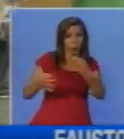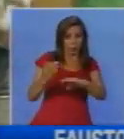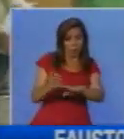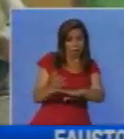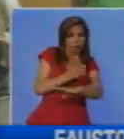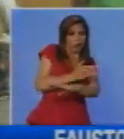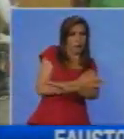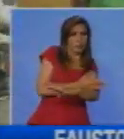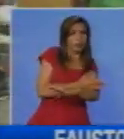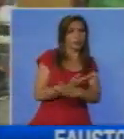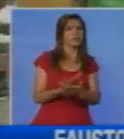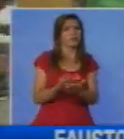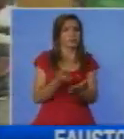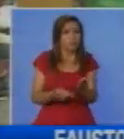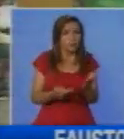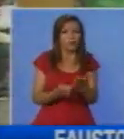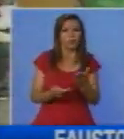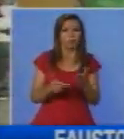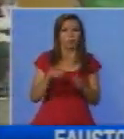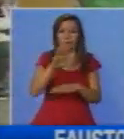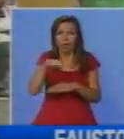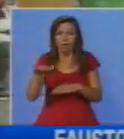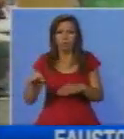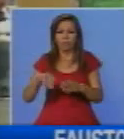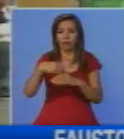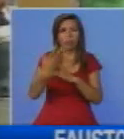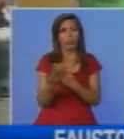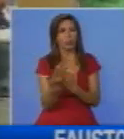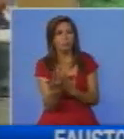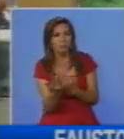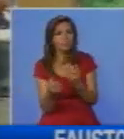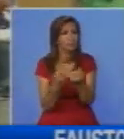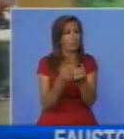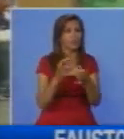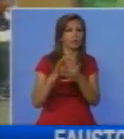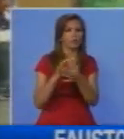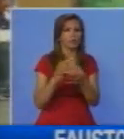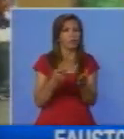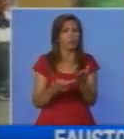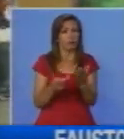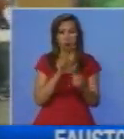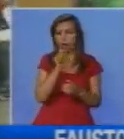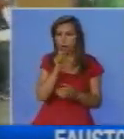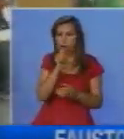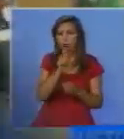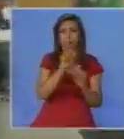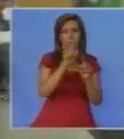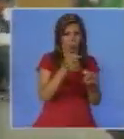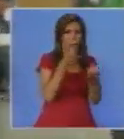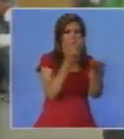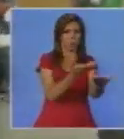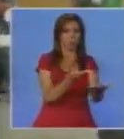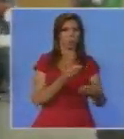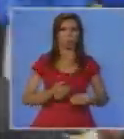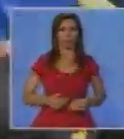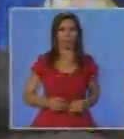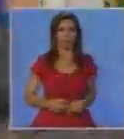audiencia, y también la reacción de los estudiantes que están en los exteriores de la unidad de flagrancia, les presentamos en el siguiente reporte. Veamos.